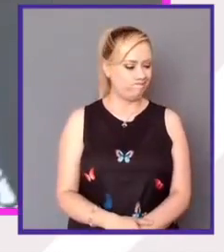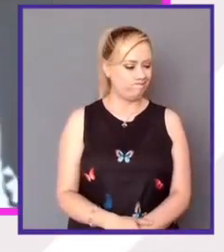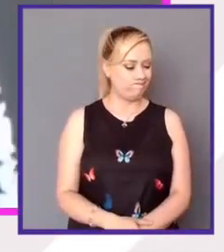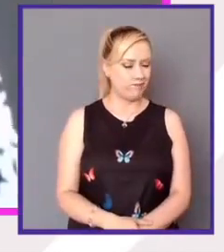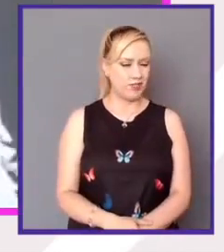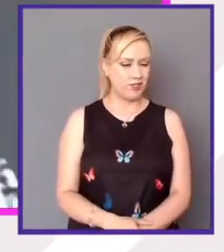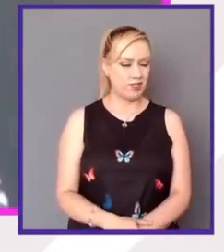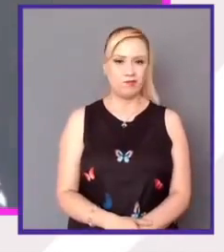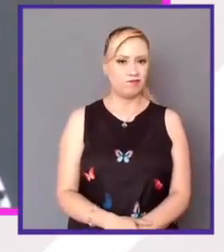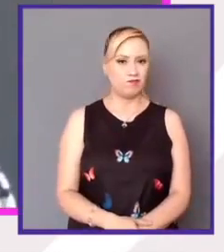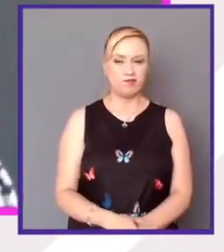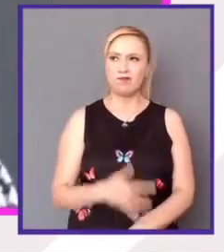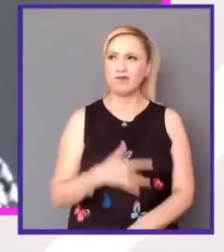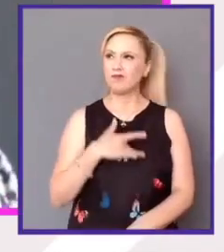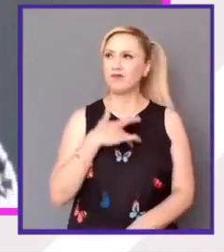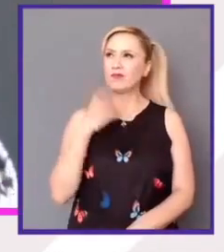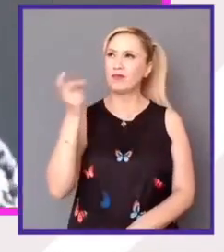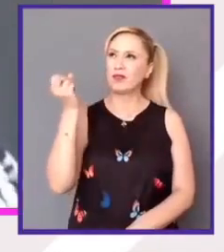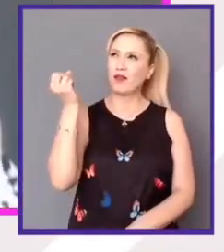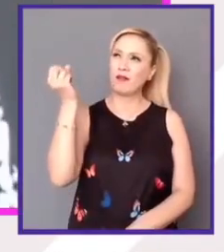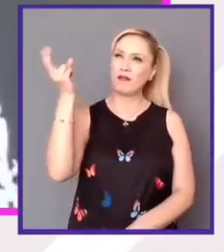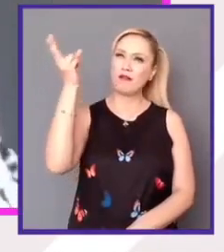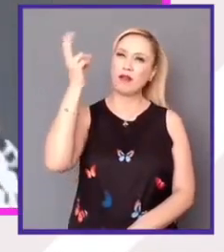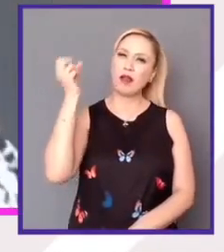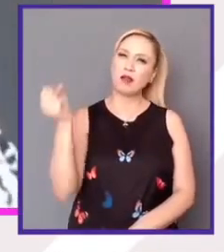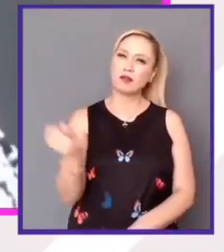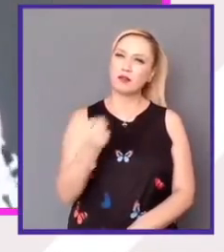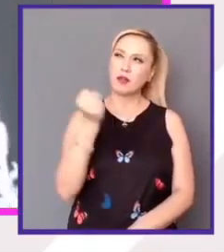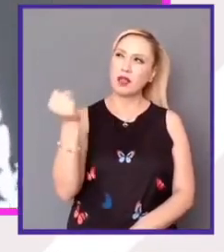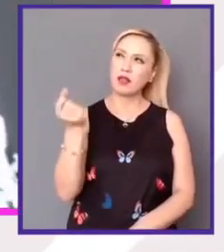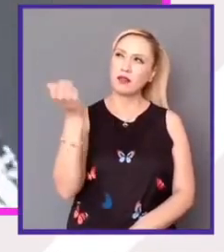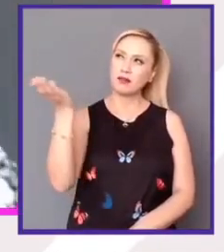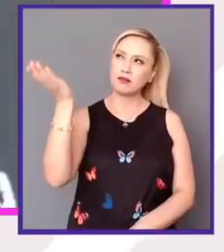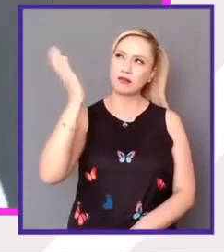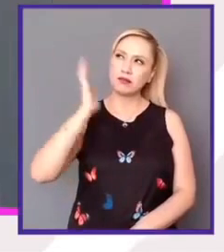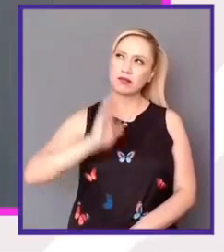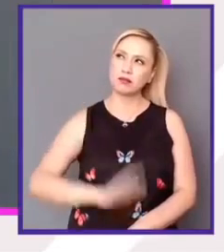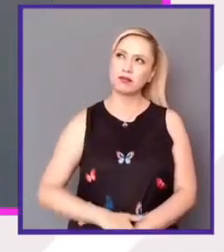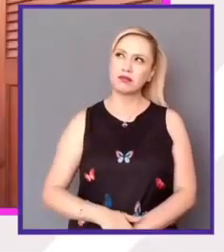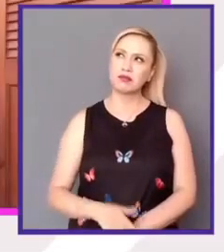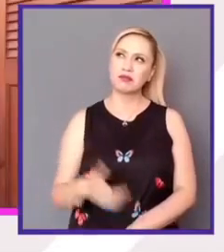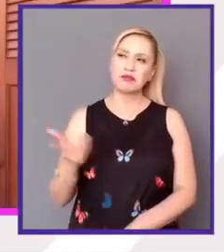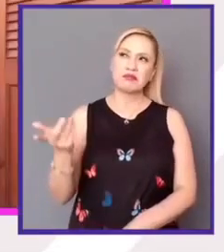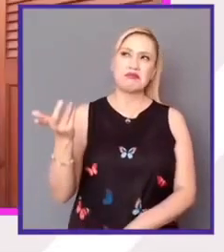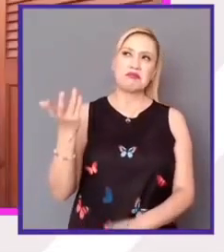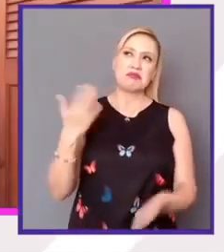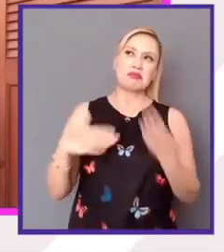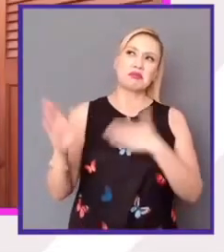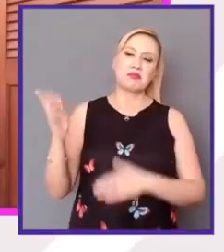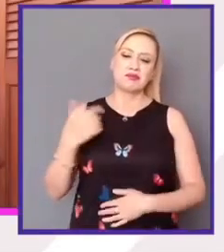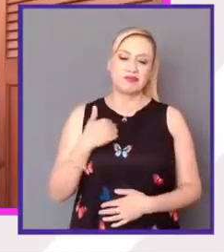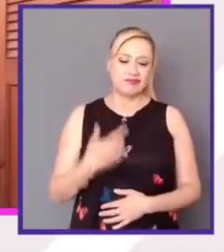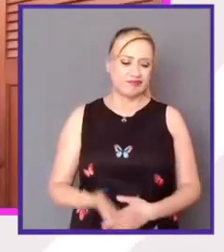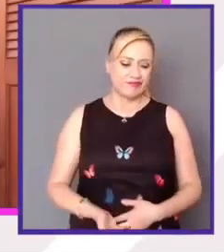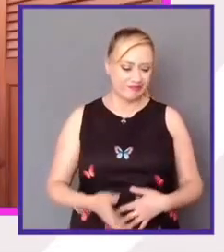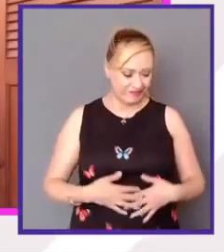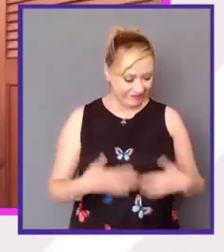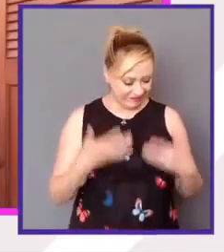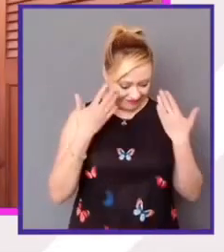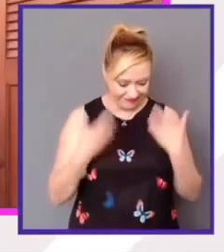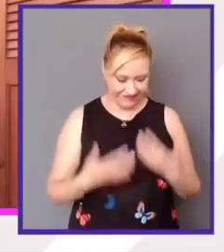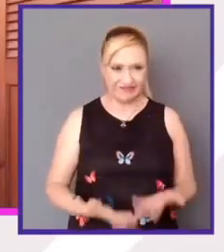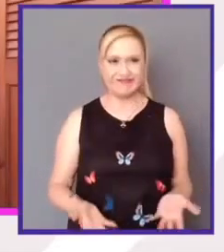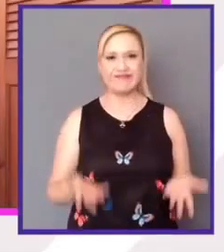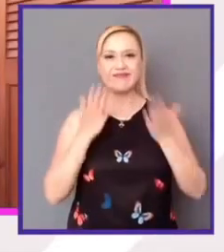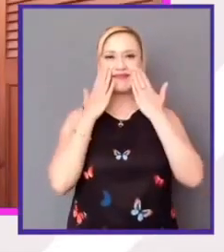has sido una persona privilegiada y que has estado en ciertos espacios y que probablemente has discriminado. Entonces, no es algo muy cómodo ni muy